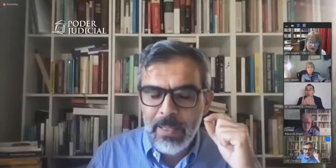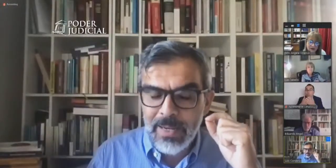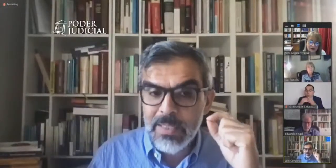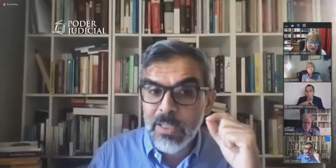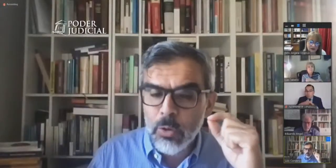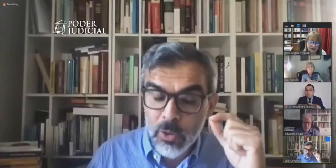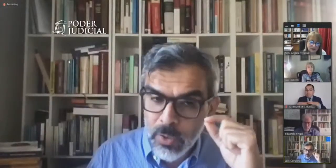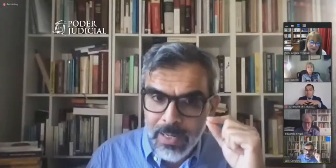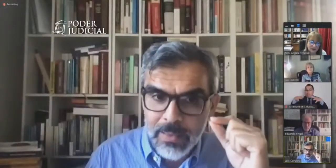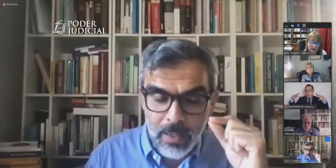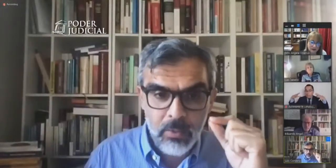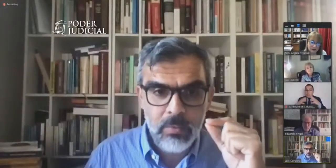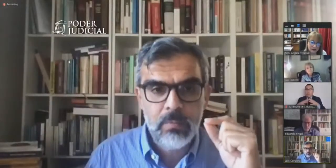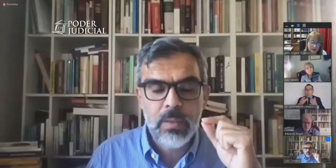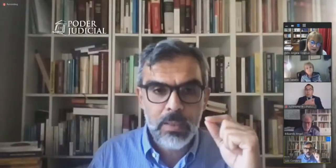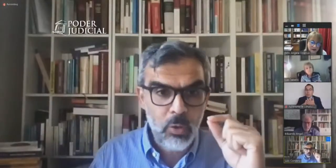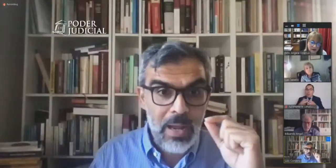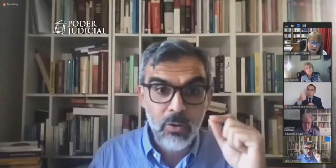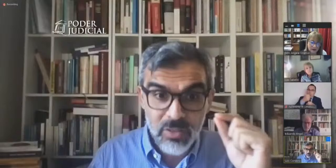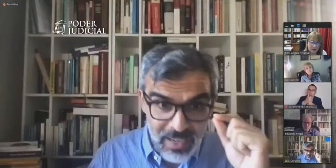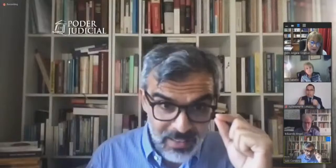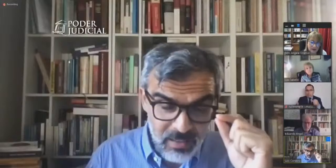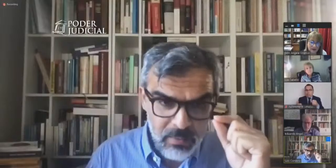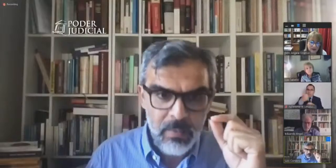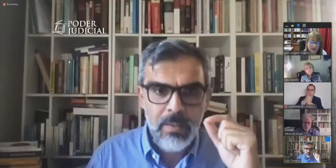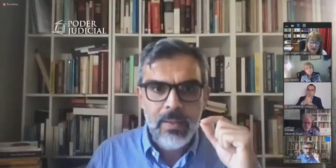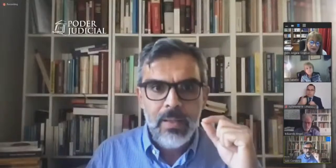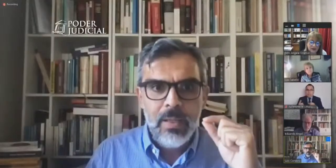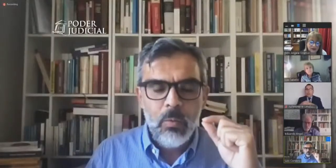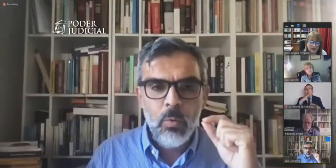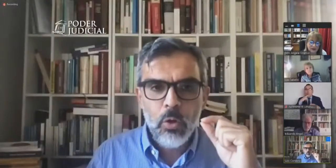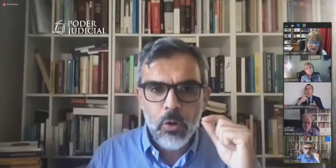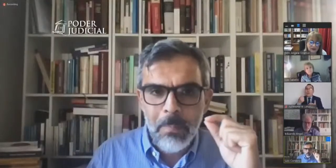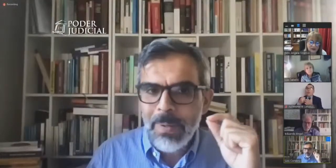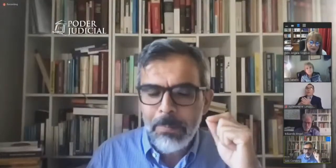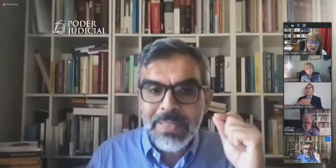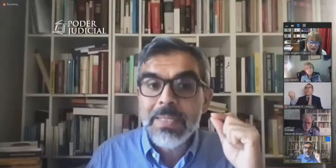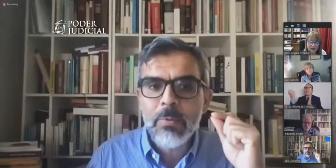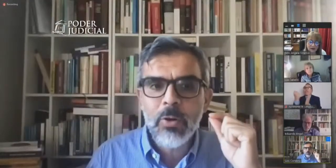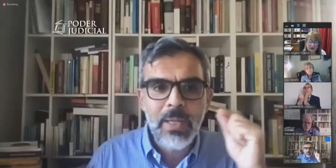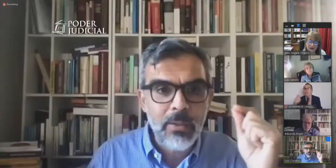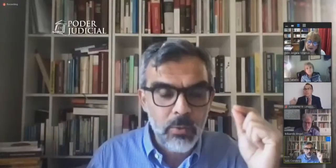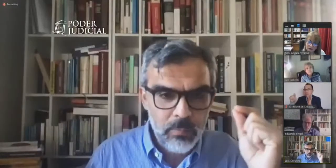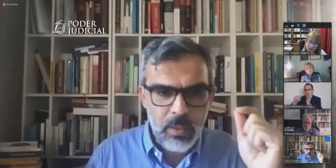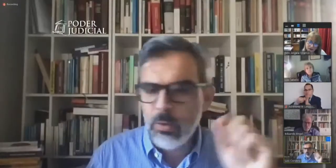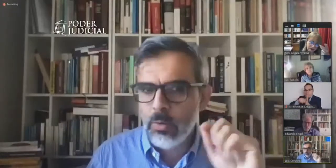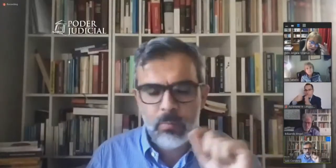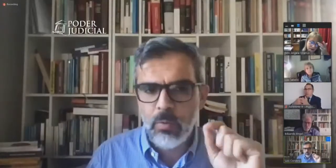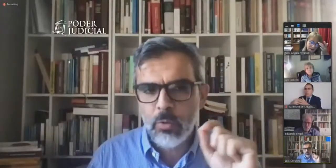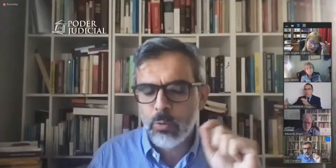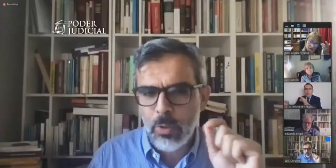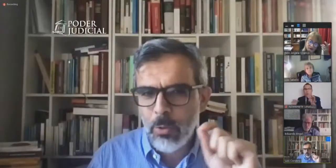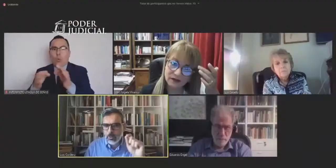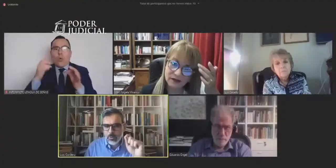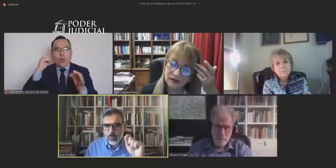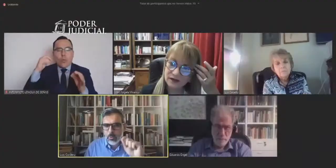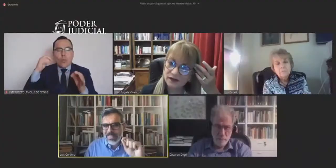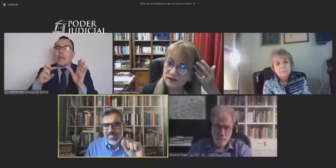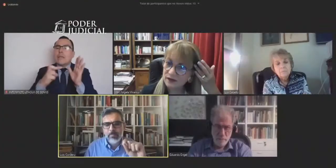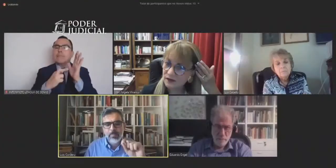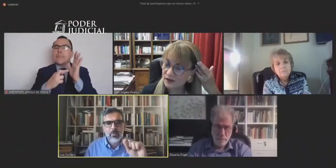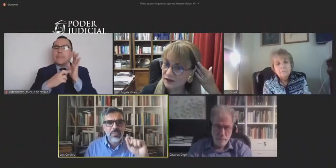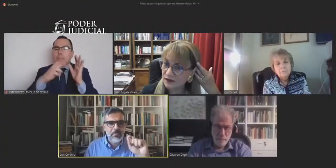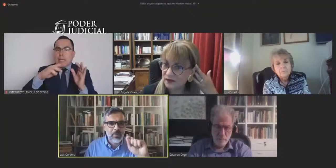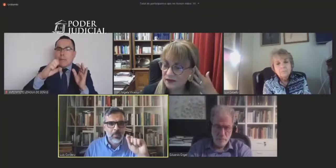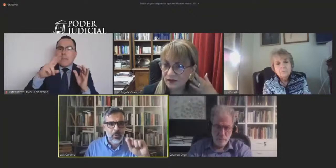aumentan los cargos transitorios en el Estado, que son las contratas, uno rompe el principio de mérito. Esto no